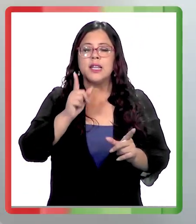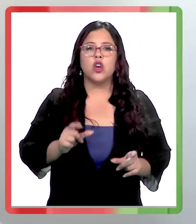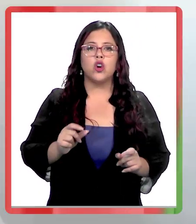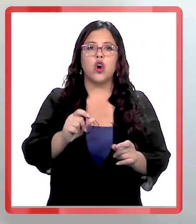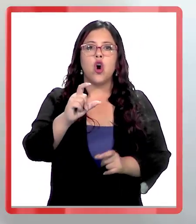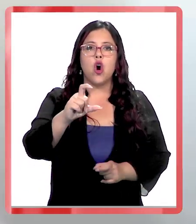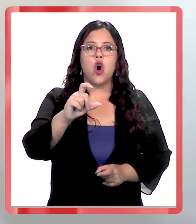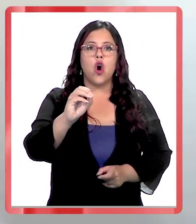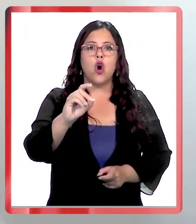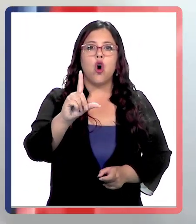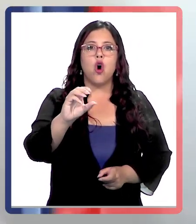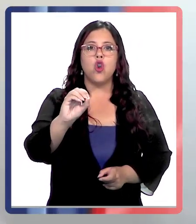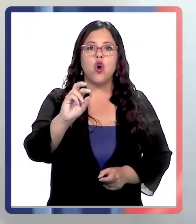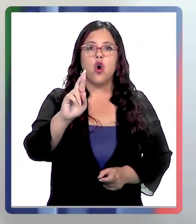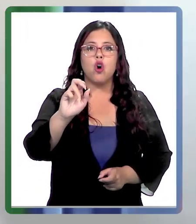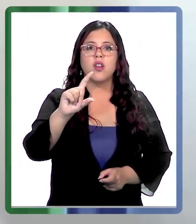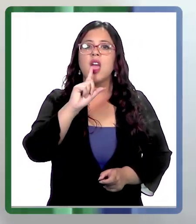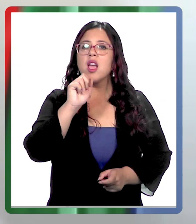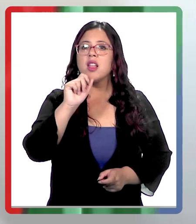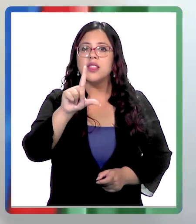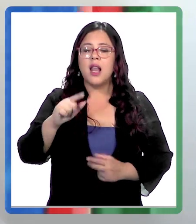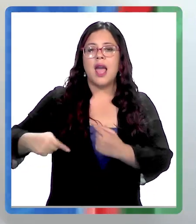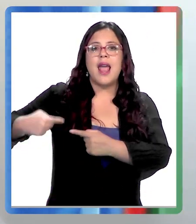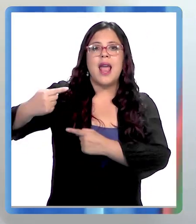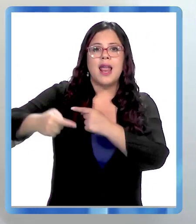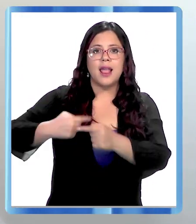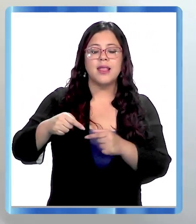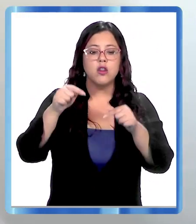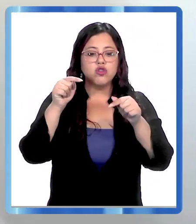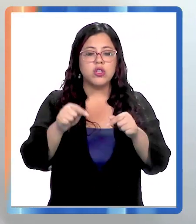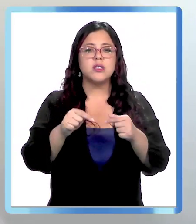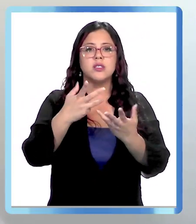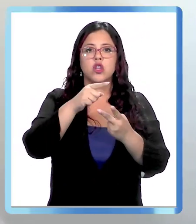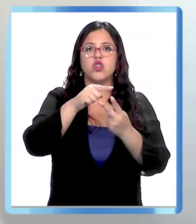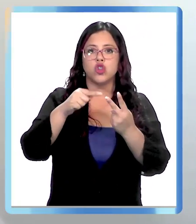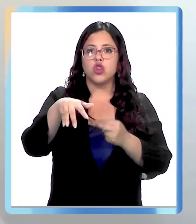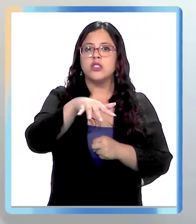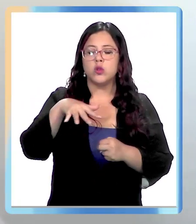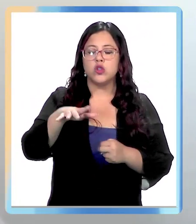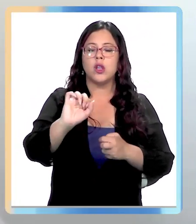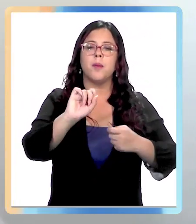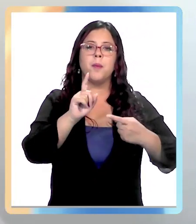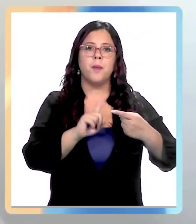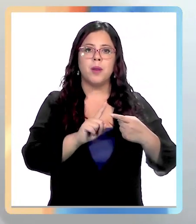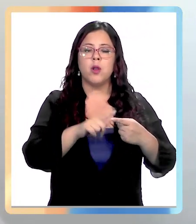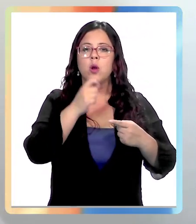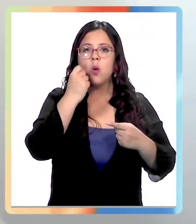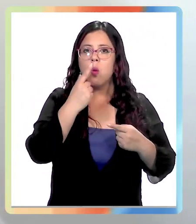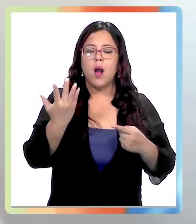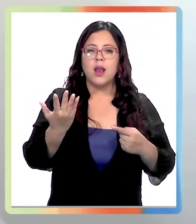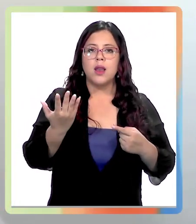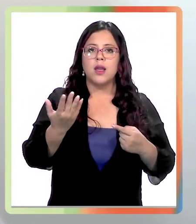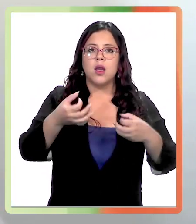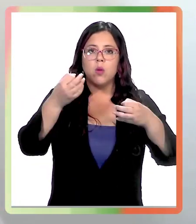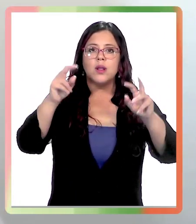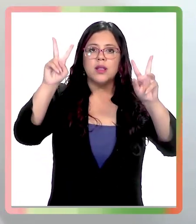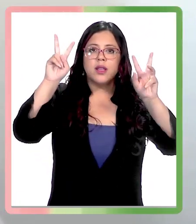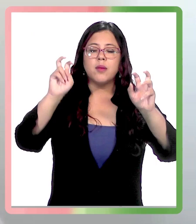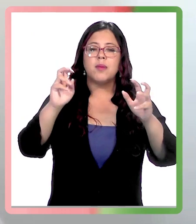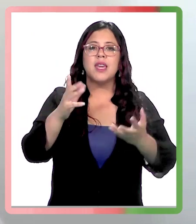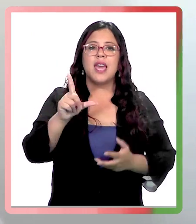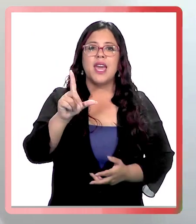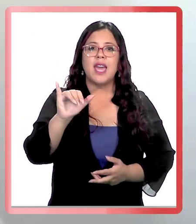de larga data, cuando tienen más de 10 o 15 años de duración, pueden también aumentar el riesgo de cáncer